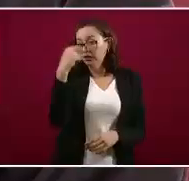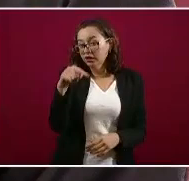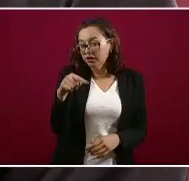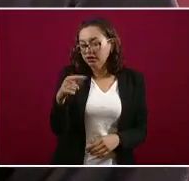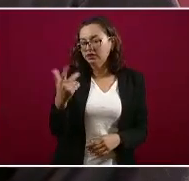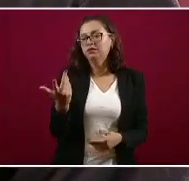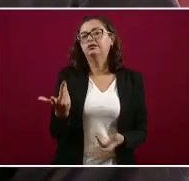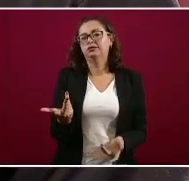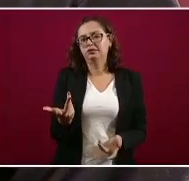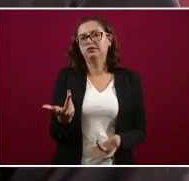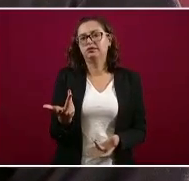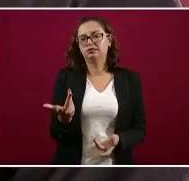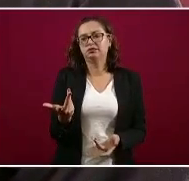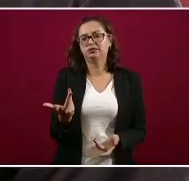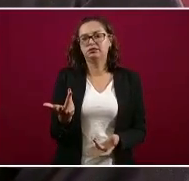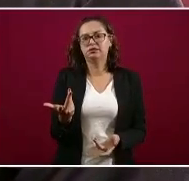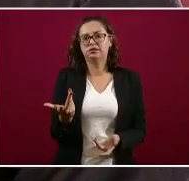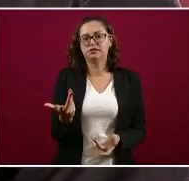e